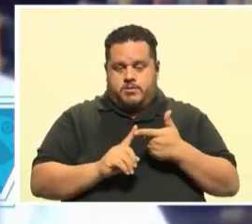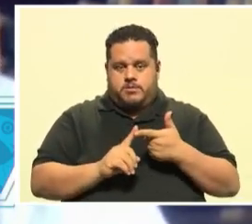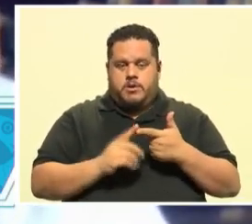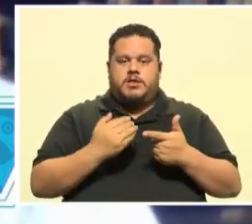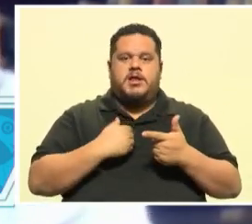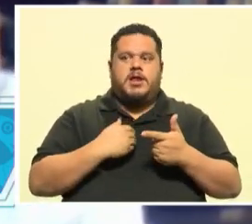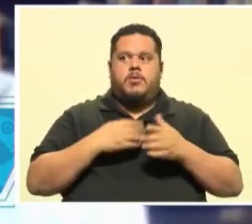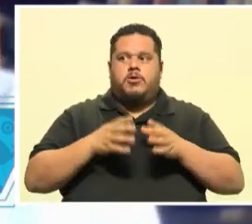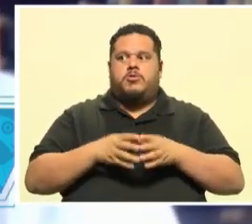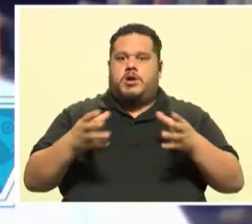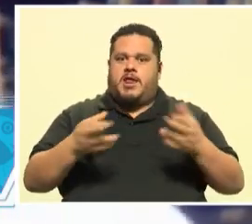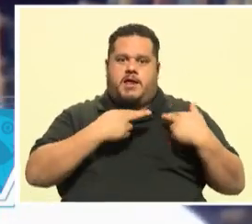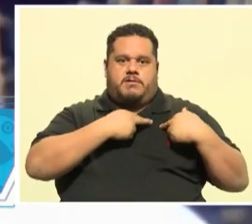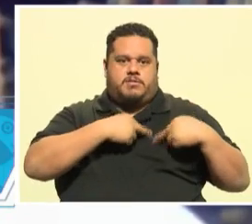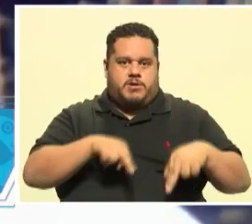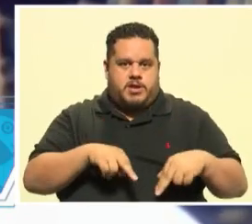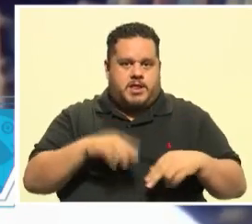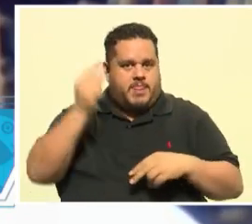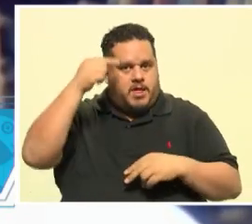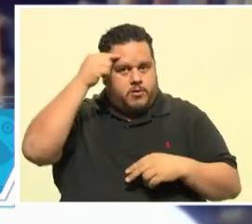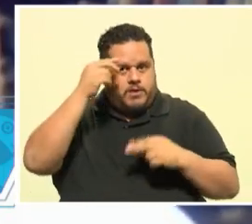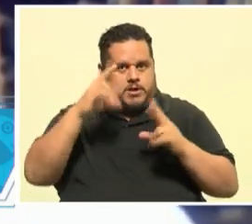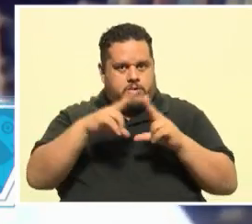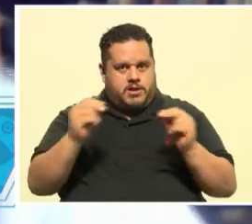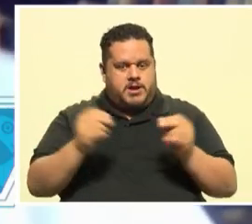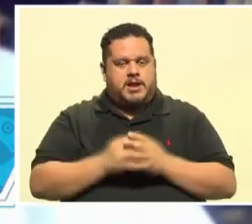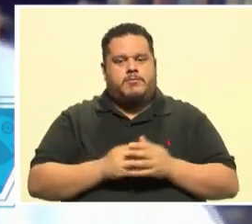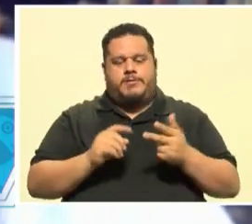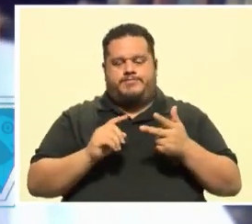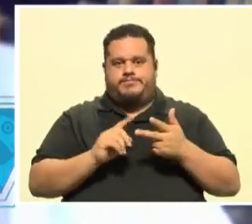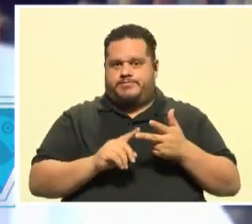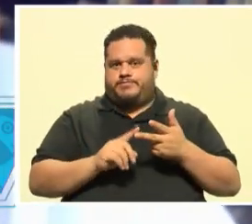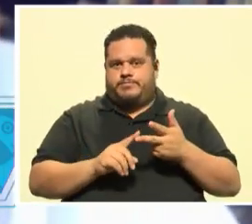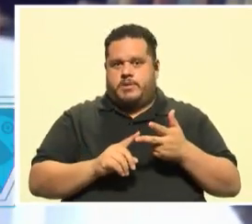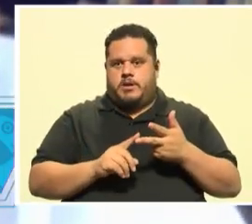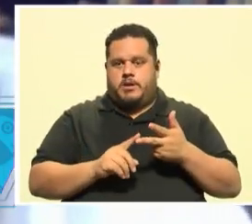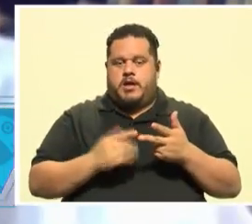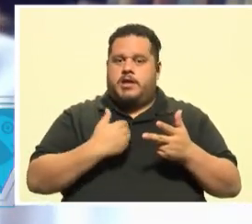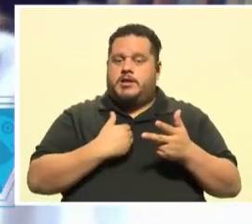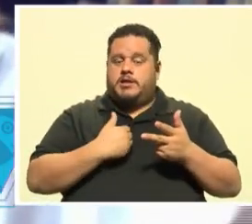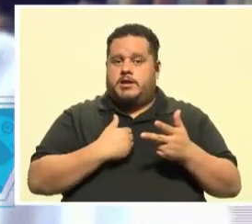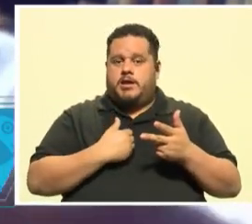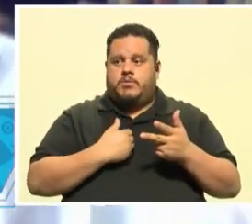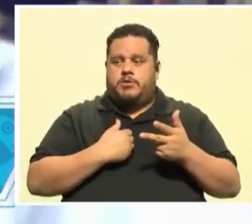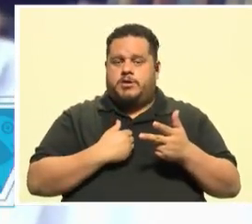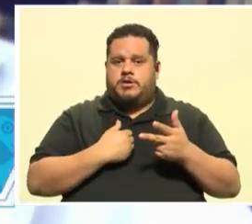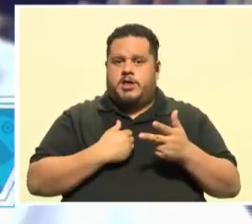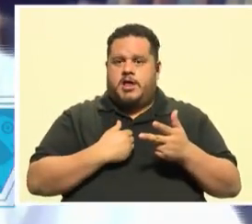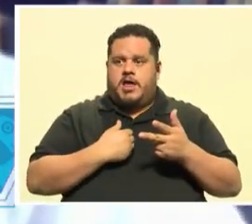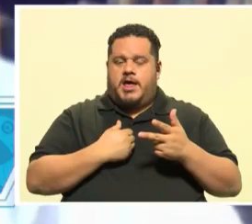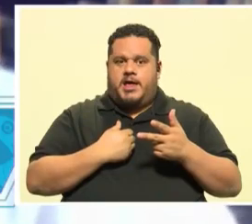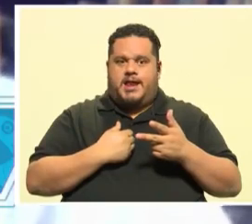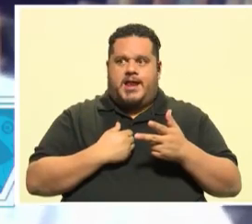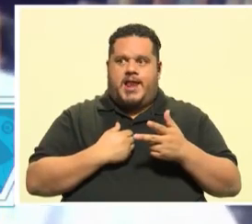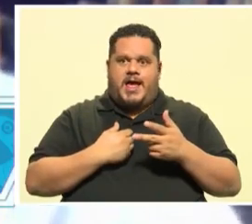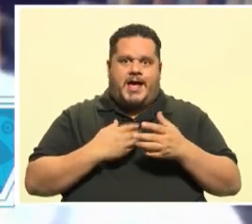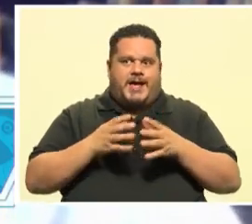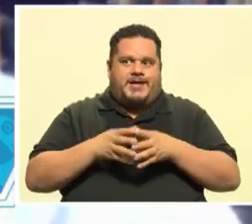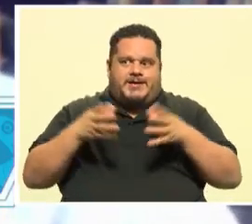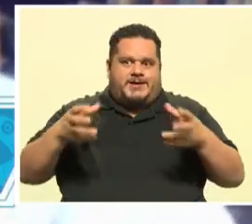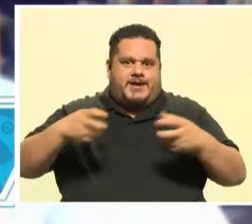entonces los números que se dan sobre personas enfermas de COVID-19 pues son números que no nos dicen nada porque no sabemos cuál